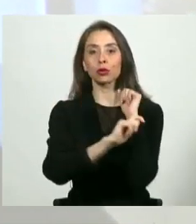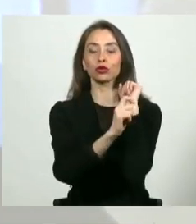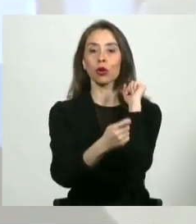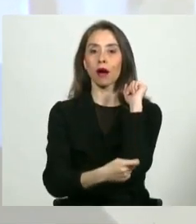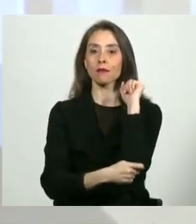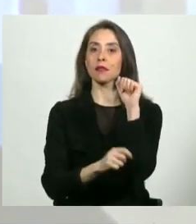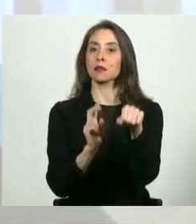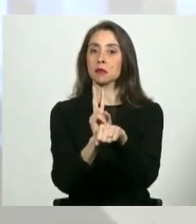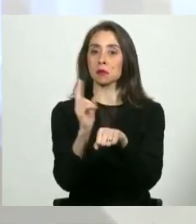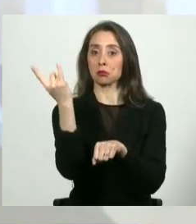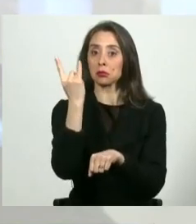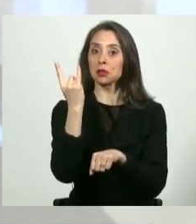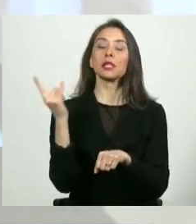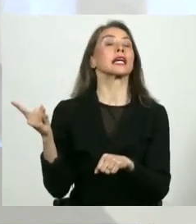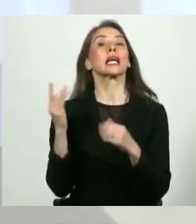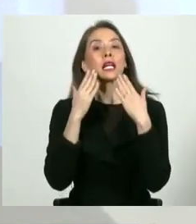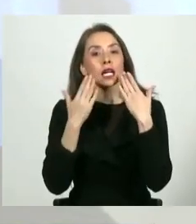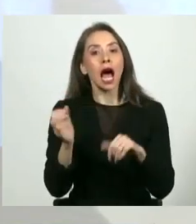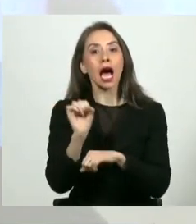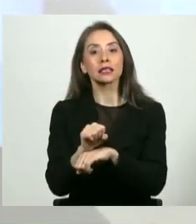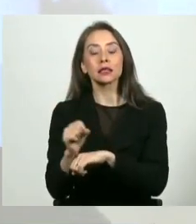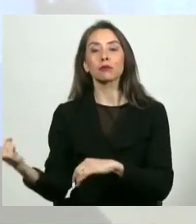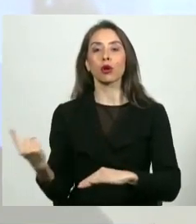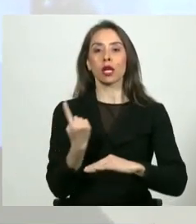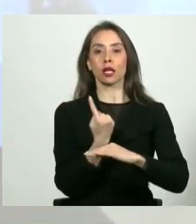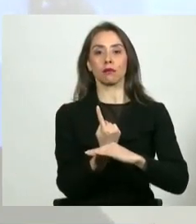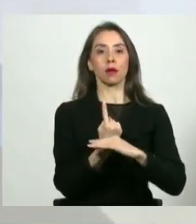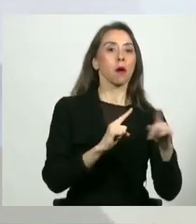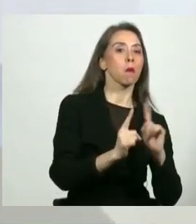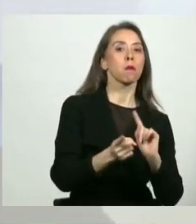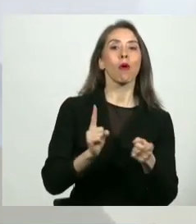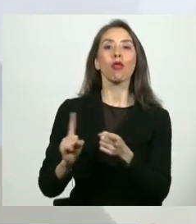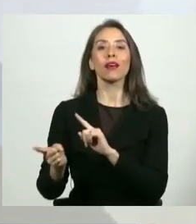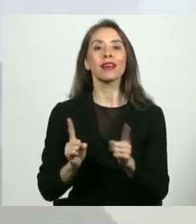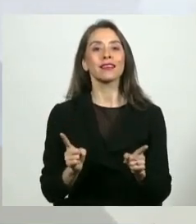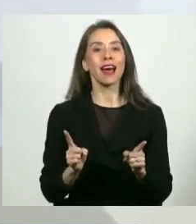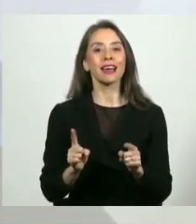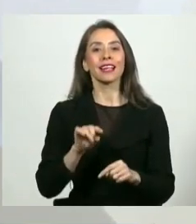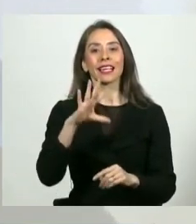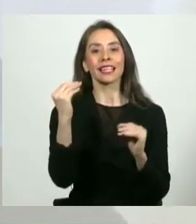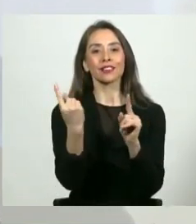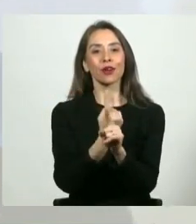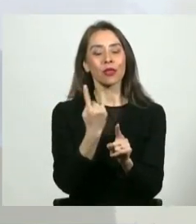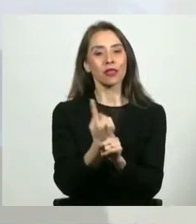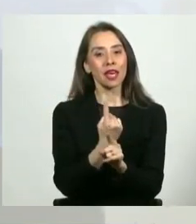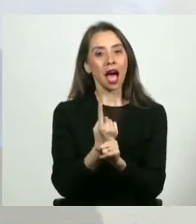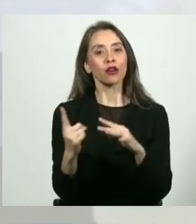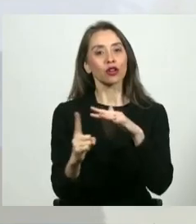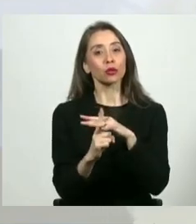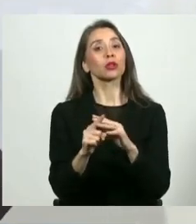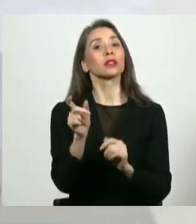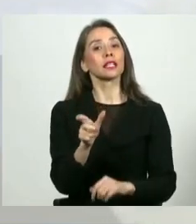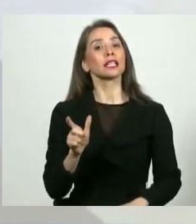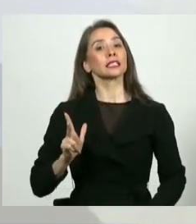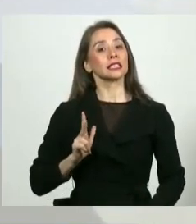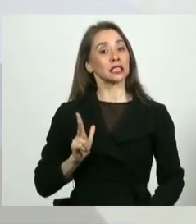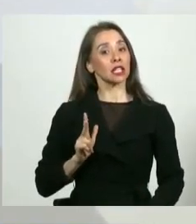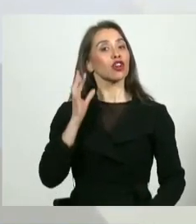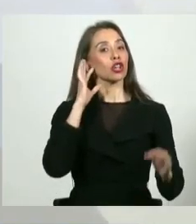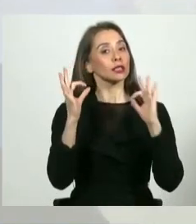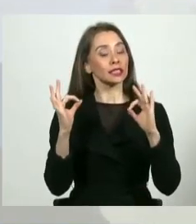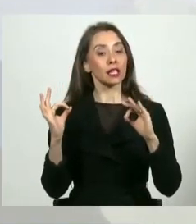quien gentilmente aceptó moderar este quinto diálogo de inclusión. Señoras y señores panelistas que participarán en la mesa